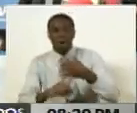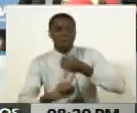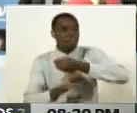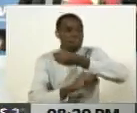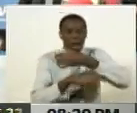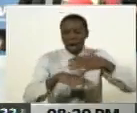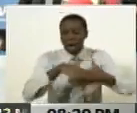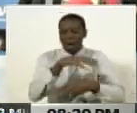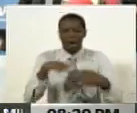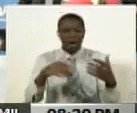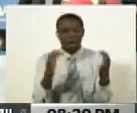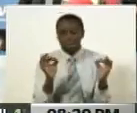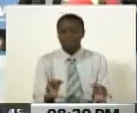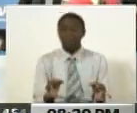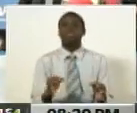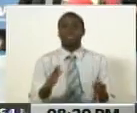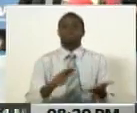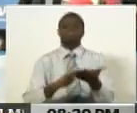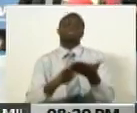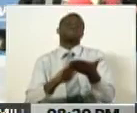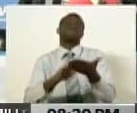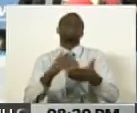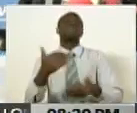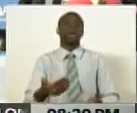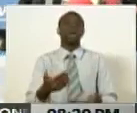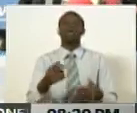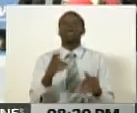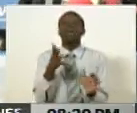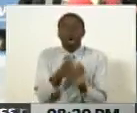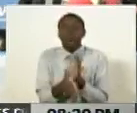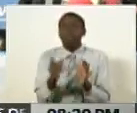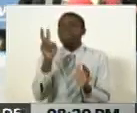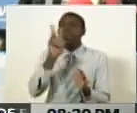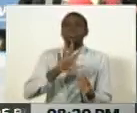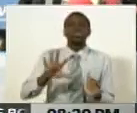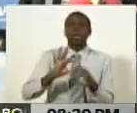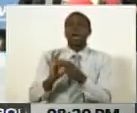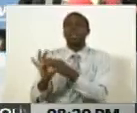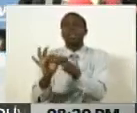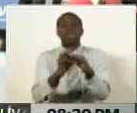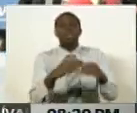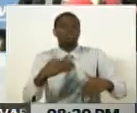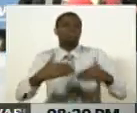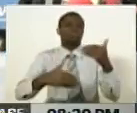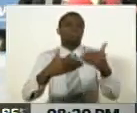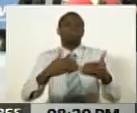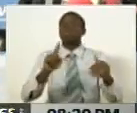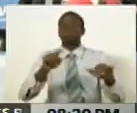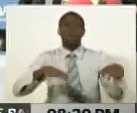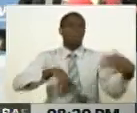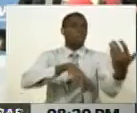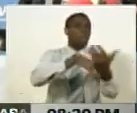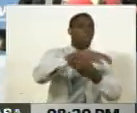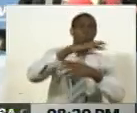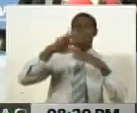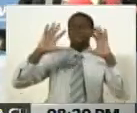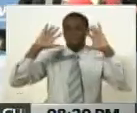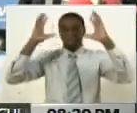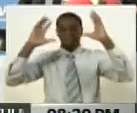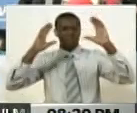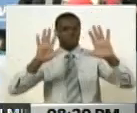de la democracia, pero que se resuelven con la unidad del país, no con los llamados al caos de la ingobernabilidad